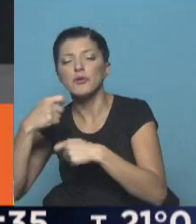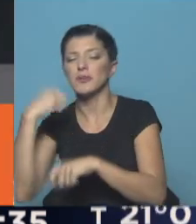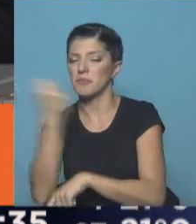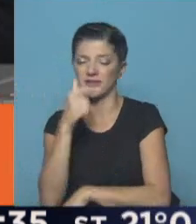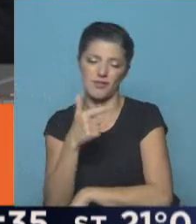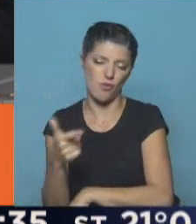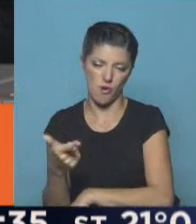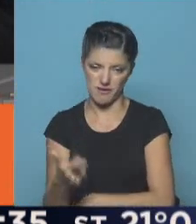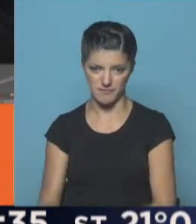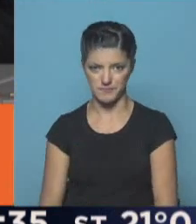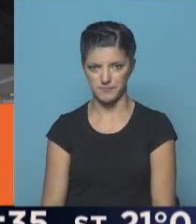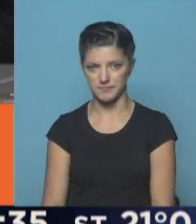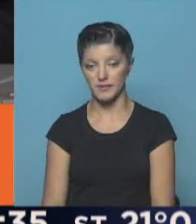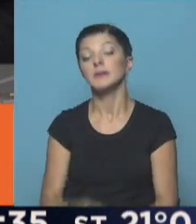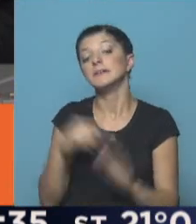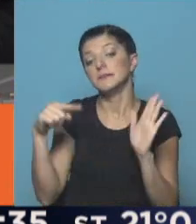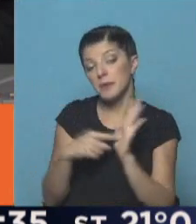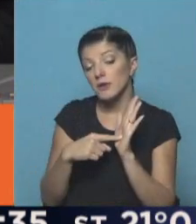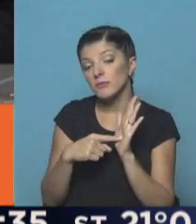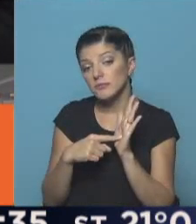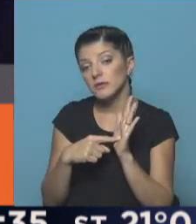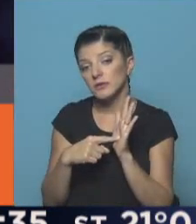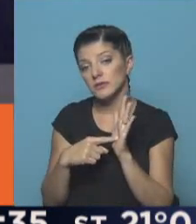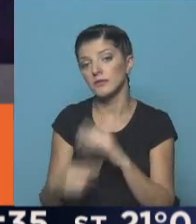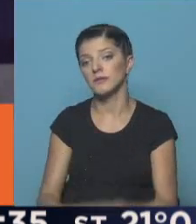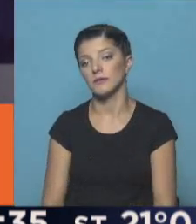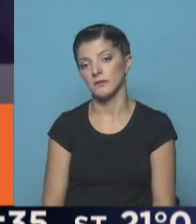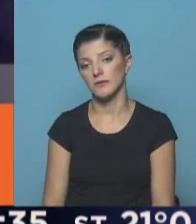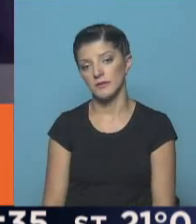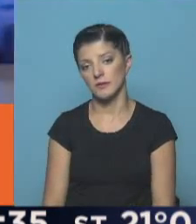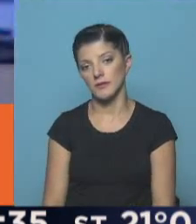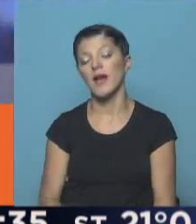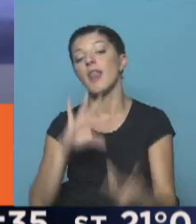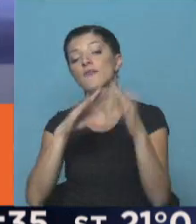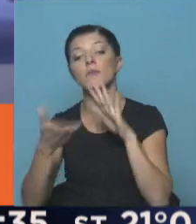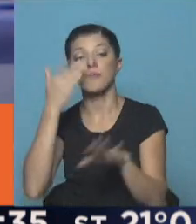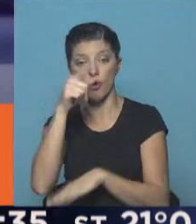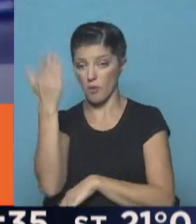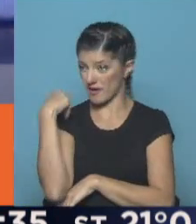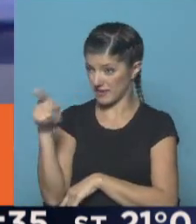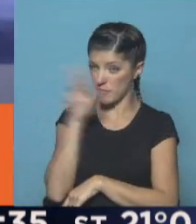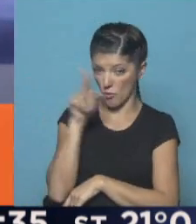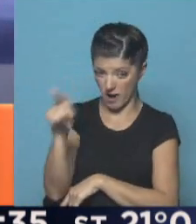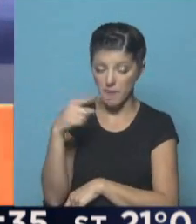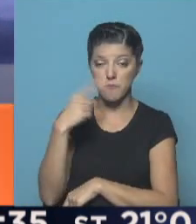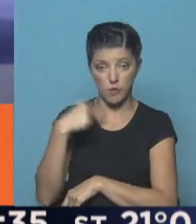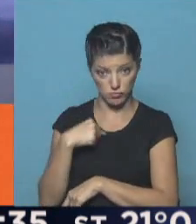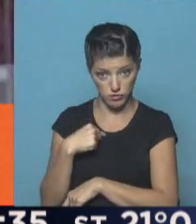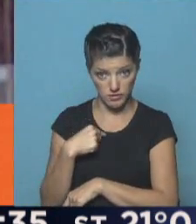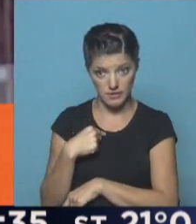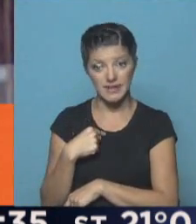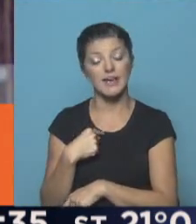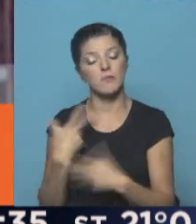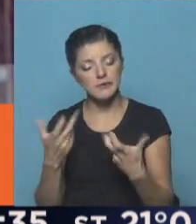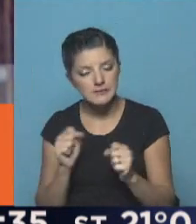fundamentales. Pero es suficiente la retórica, como preguntó la señora, es suficientemente